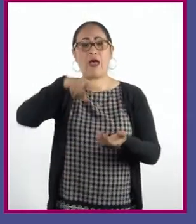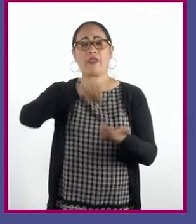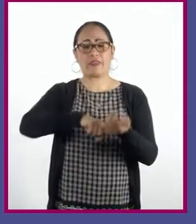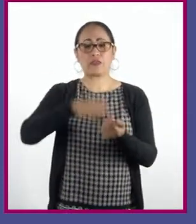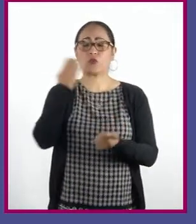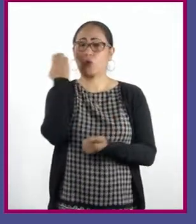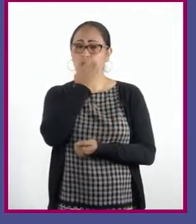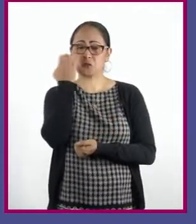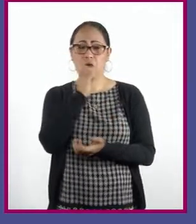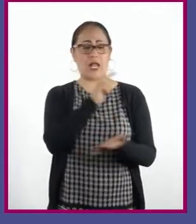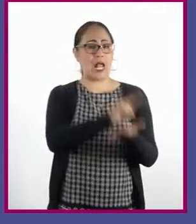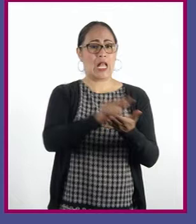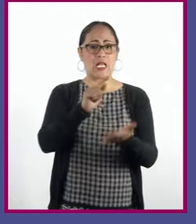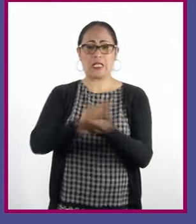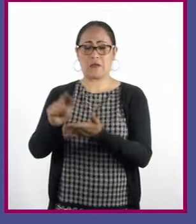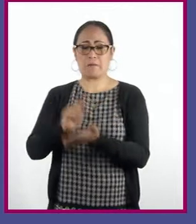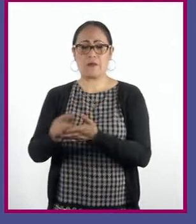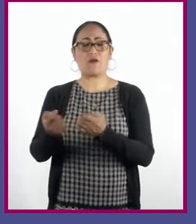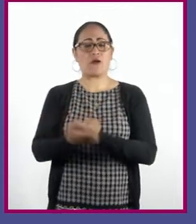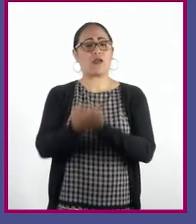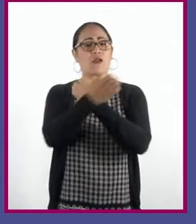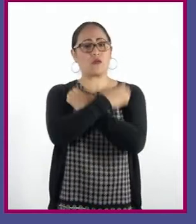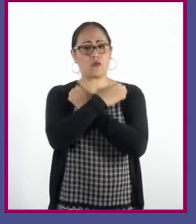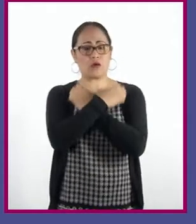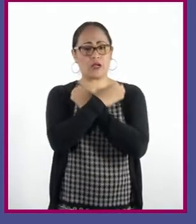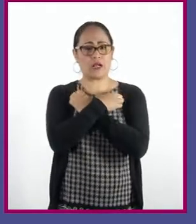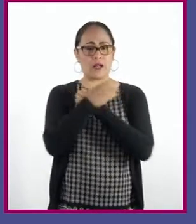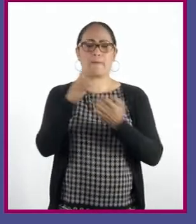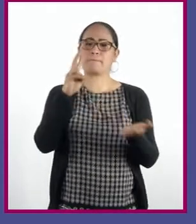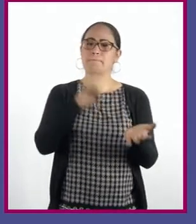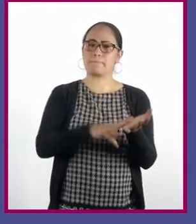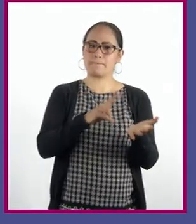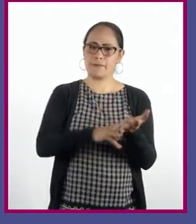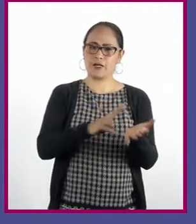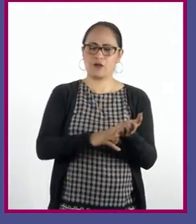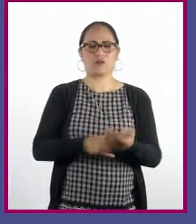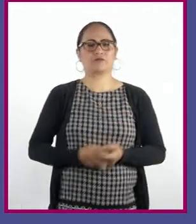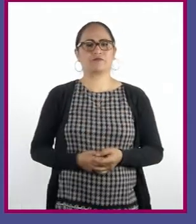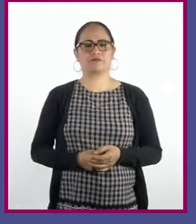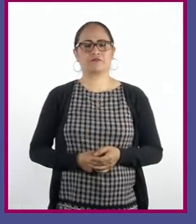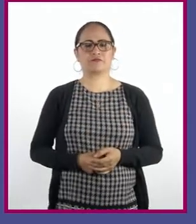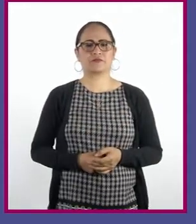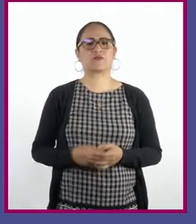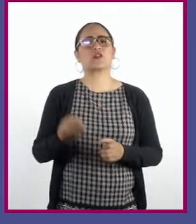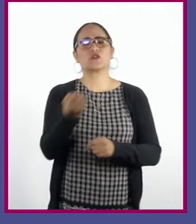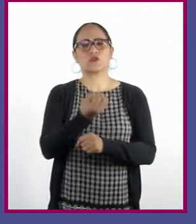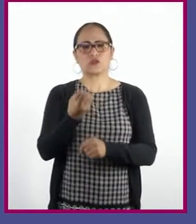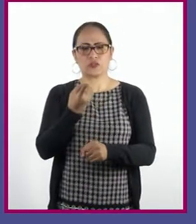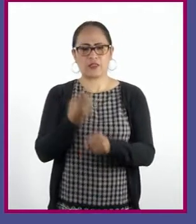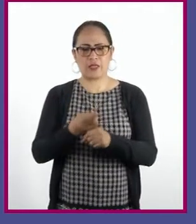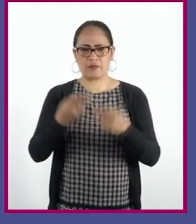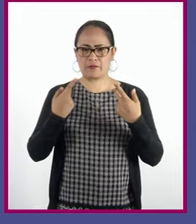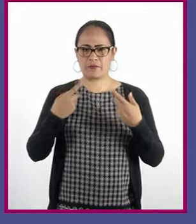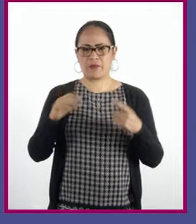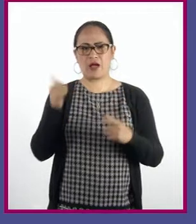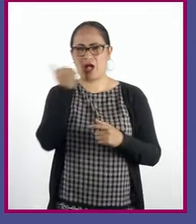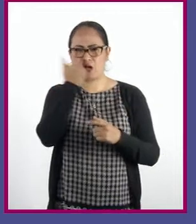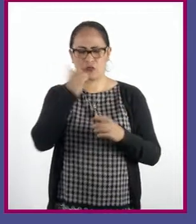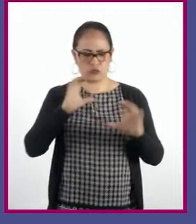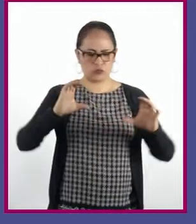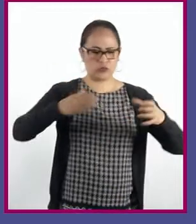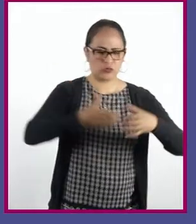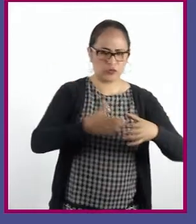lema escolar de Educar con Valores. Por lo anterior, la Sociedad de Alumnos reconoce sus esfuerzos para mantener